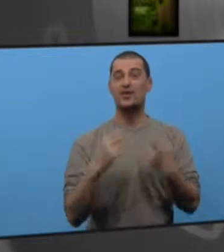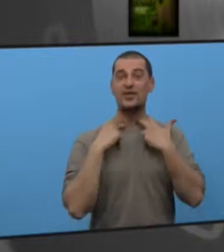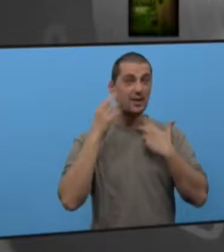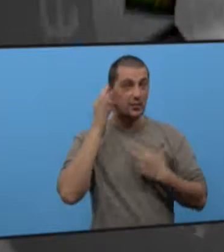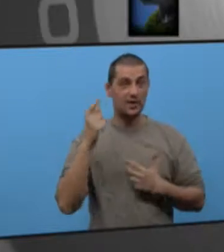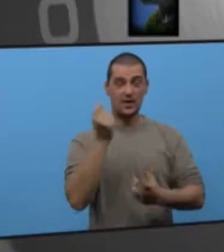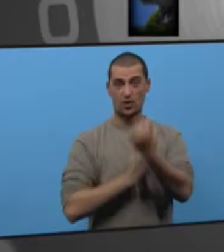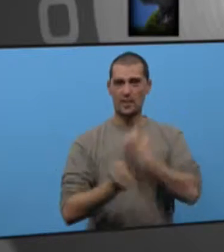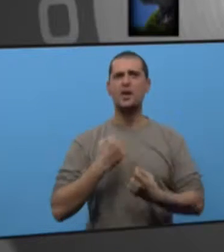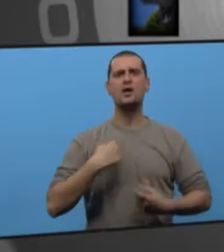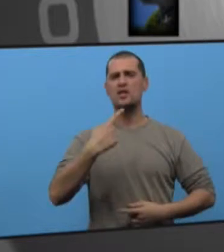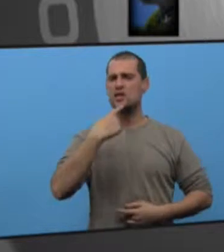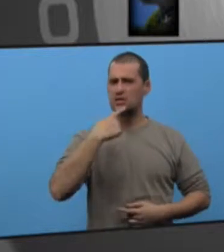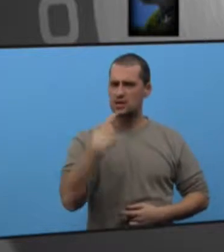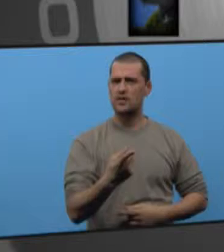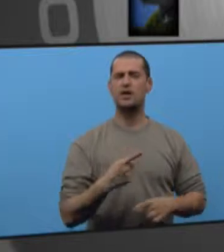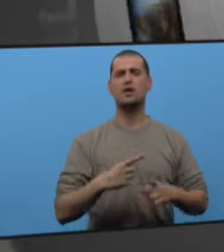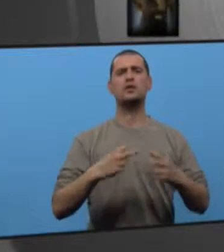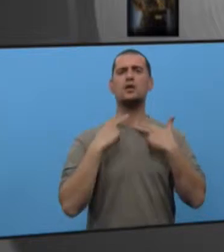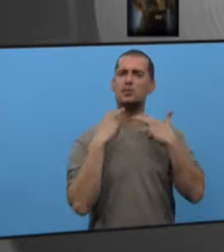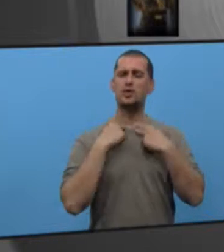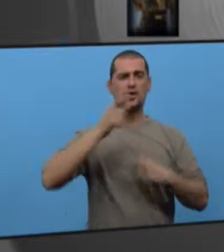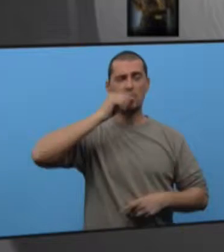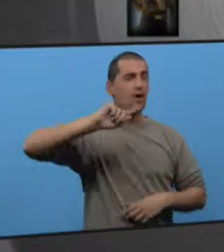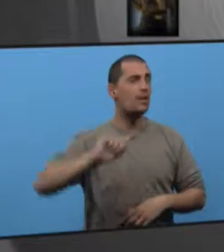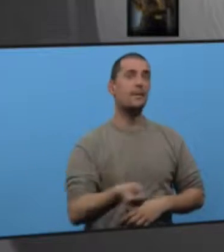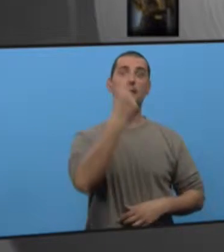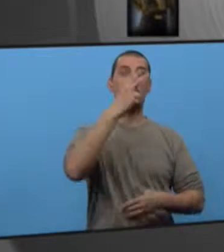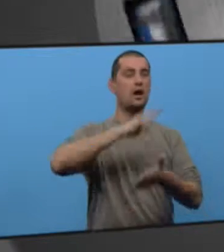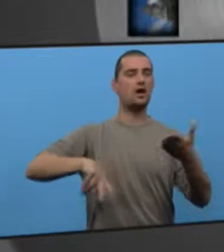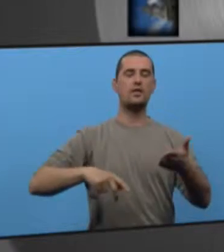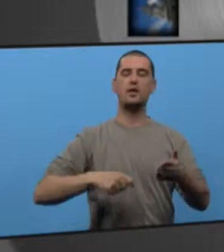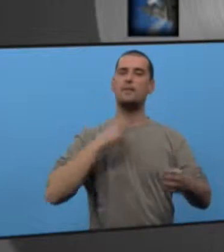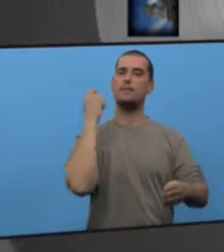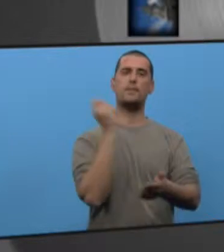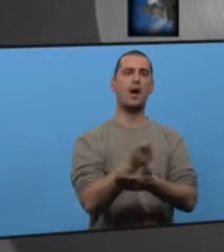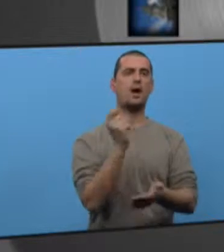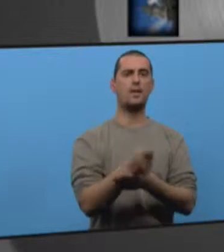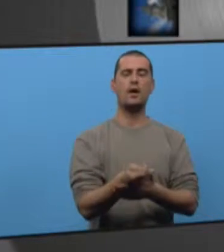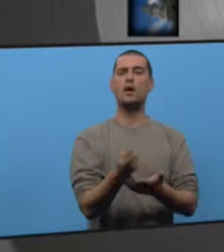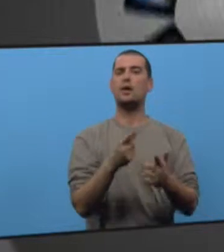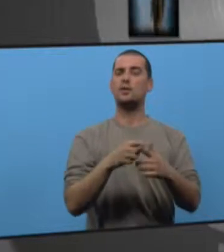de Economía recordou que a Deputación de Lugo é a primeira de Galicia en pagar cunha